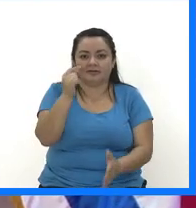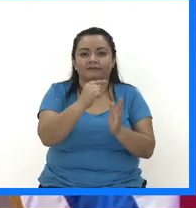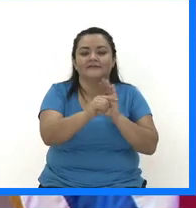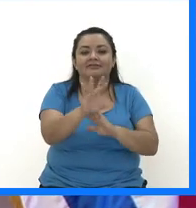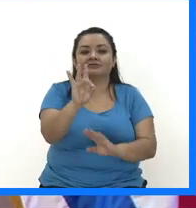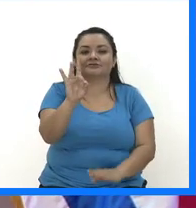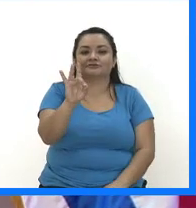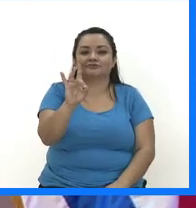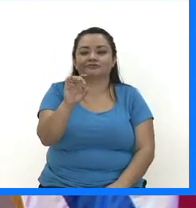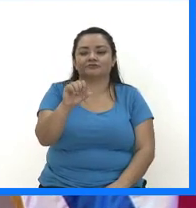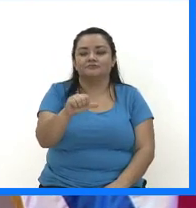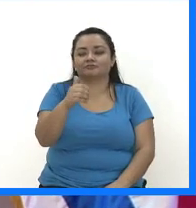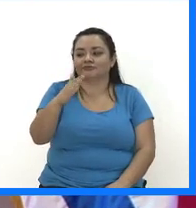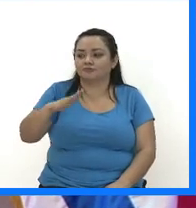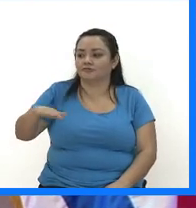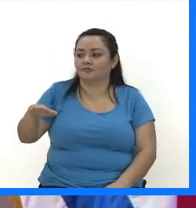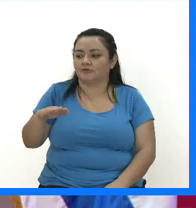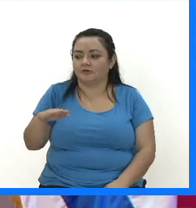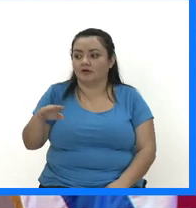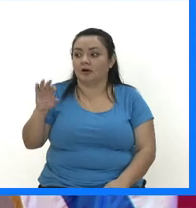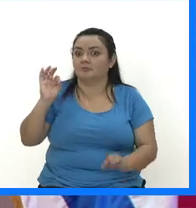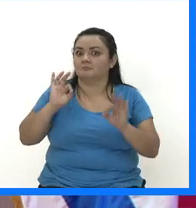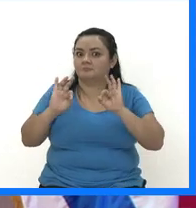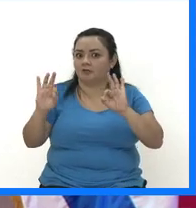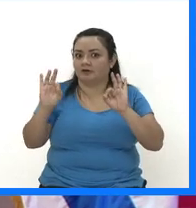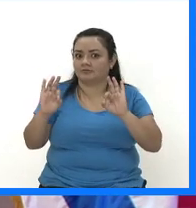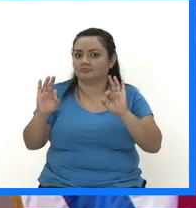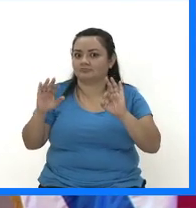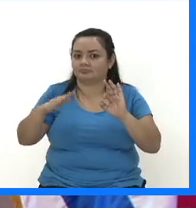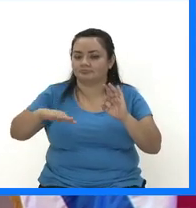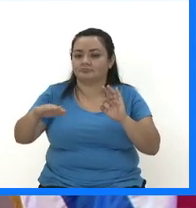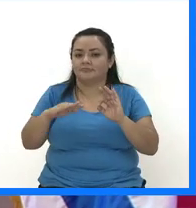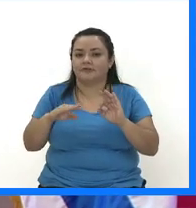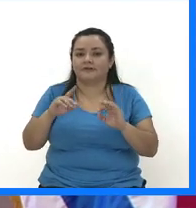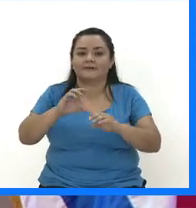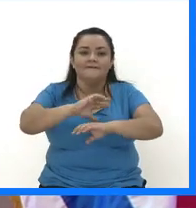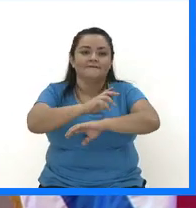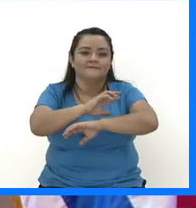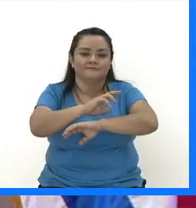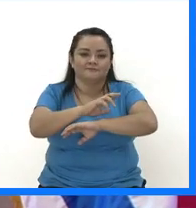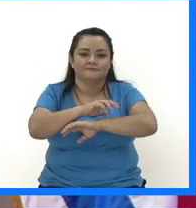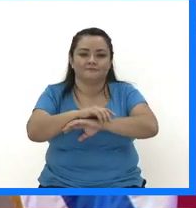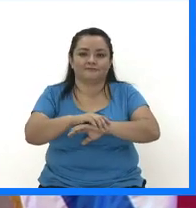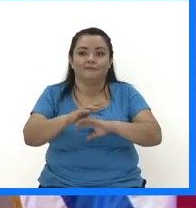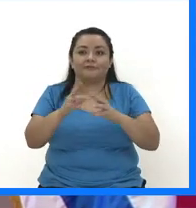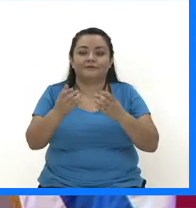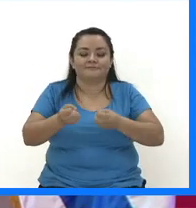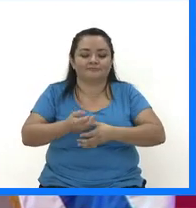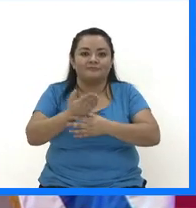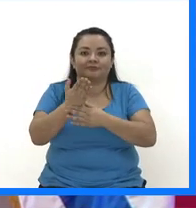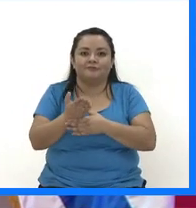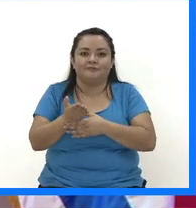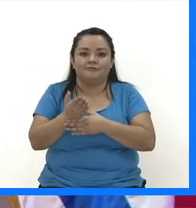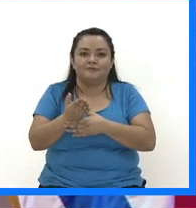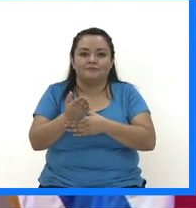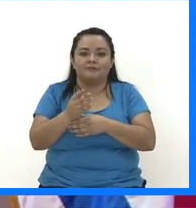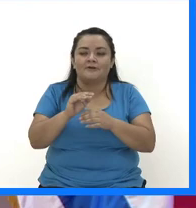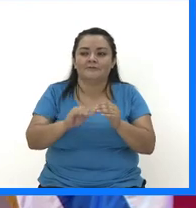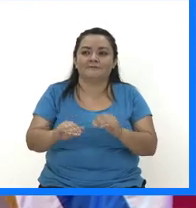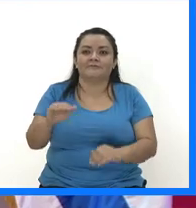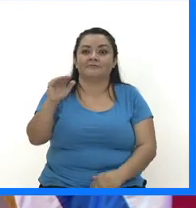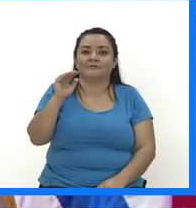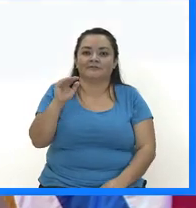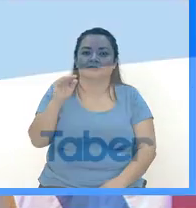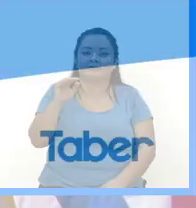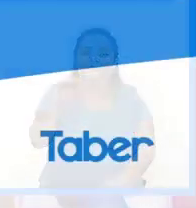versículo 8 por otra parte cayó en buena tierra y dio fruto pues brotó creció